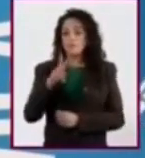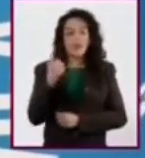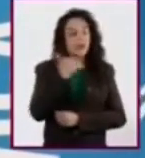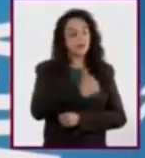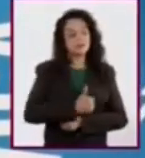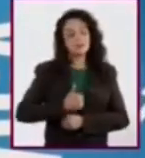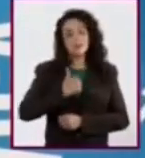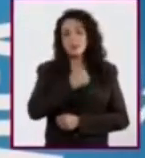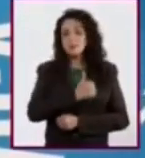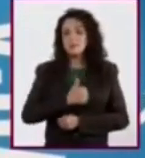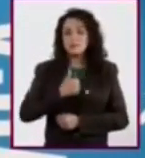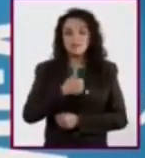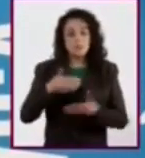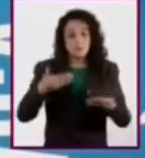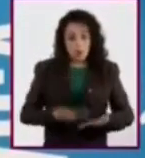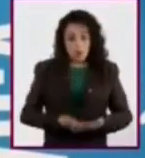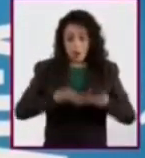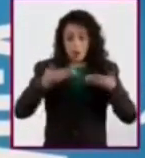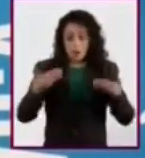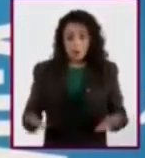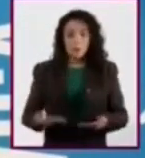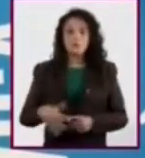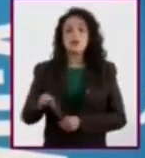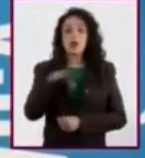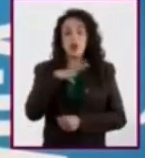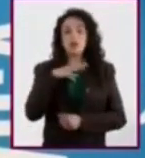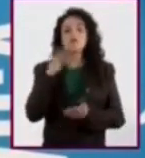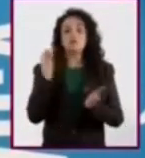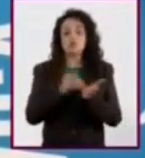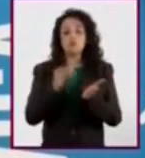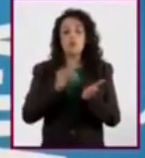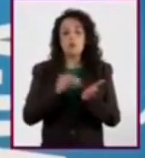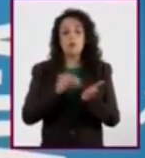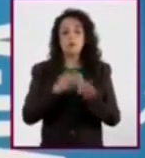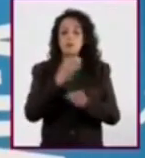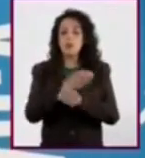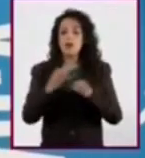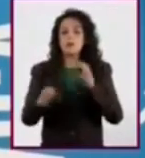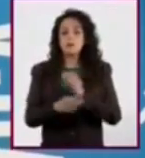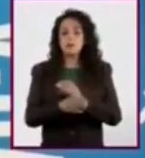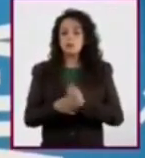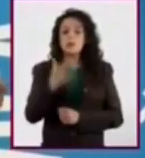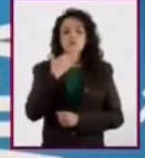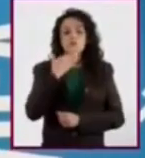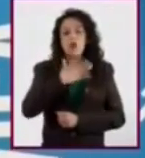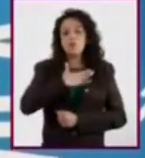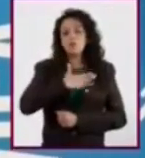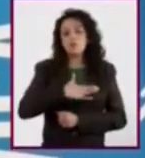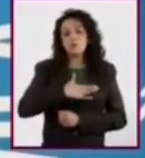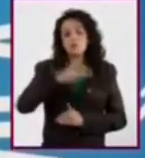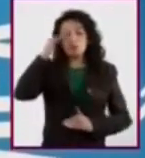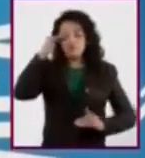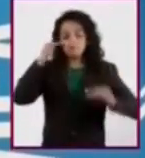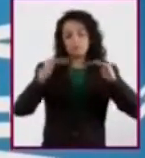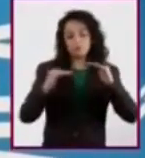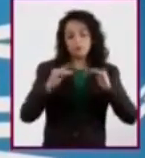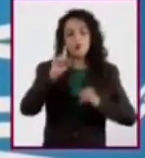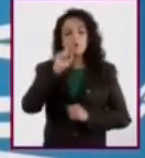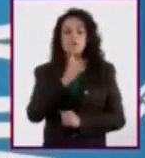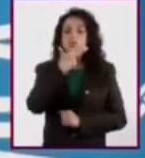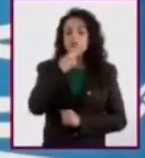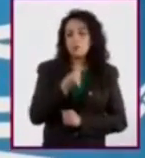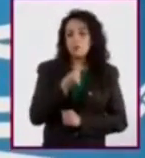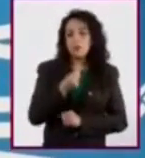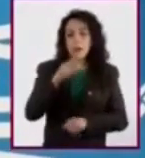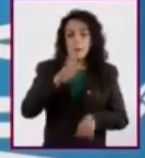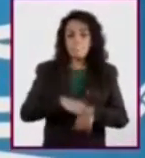Desafortunadamente, hasta nuestros días, están presentes situaciones que desfavorecen el trato justo entre mujeres y hombres,